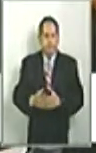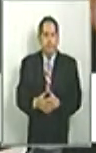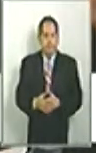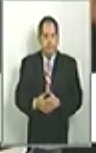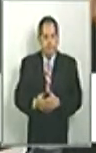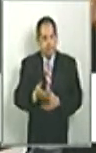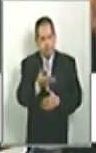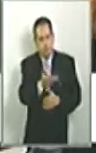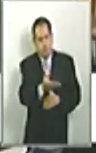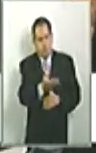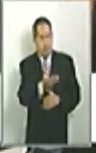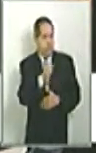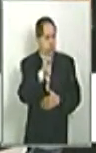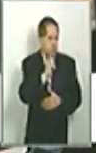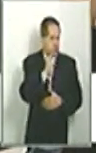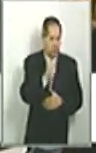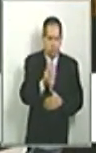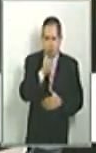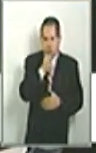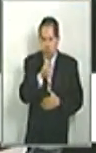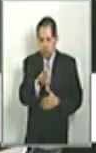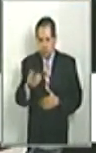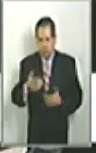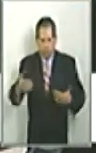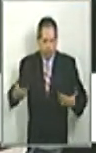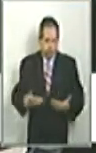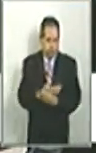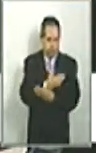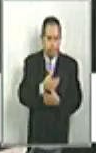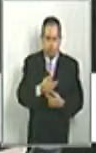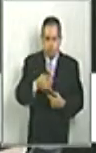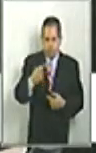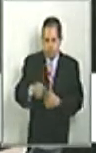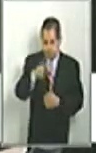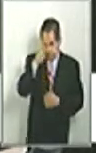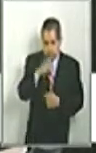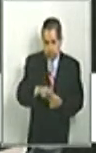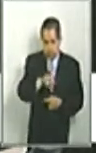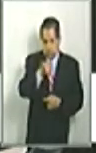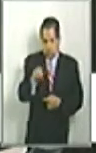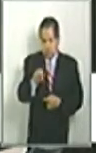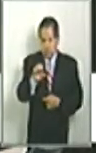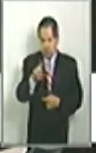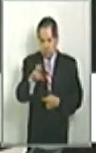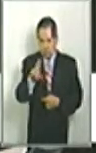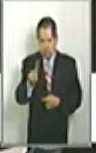ciudadana y ciudadanos, José Eduardo Leisegui Vega,